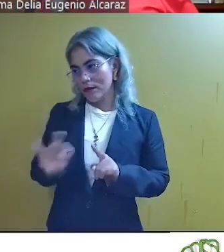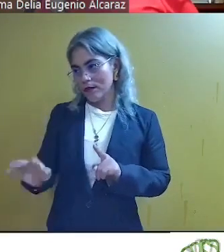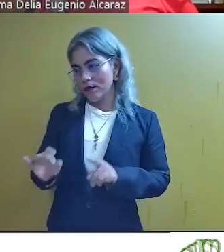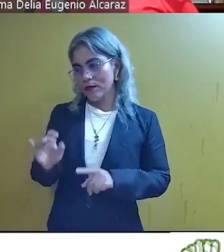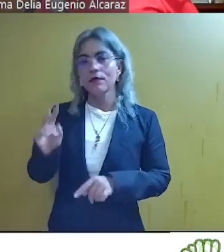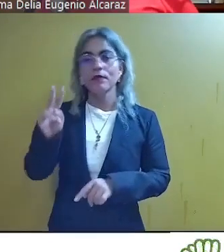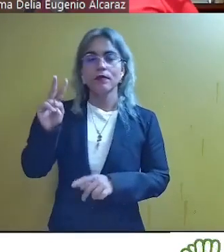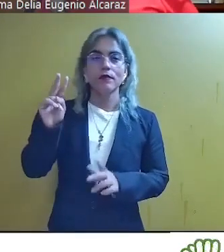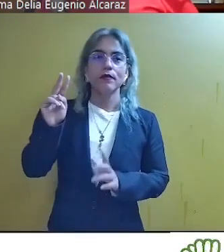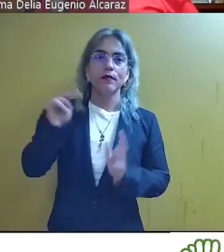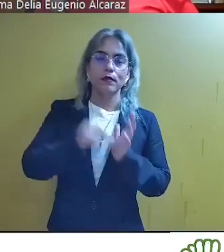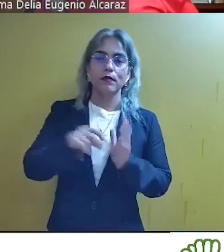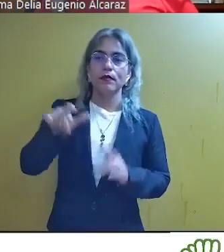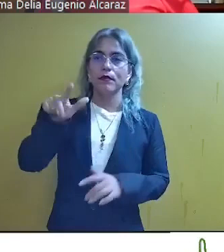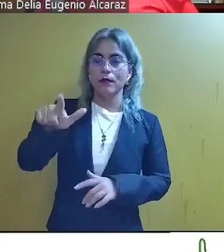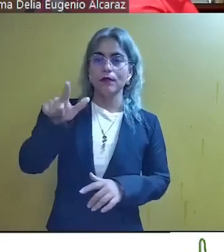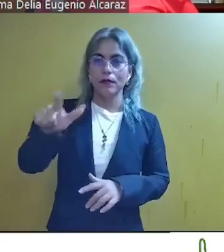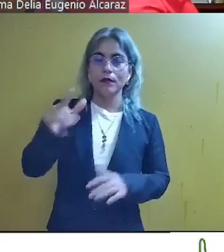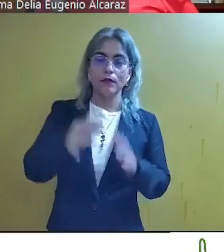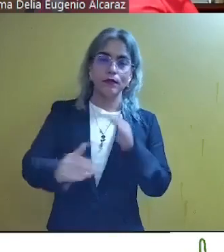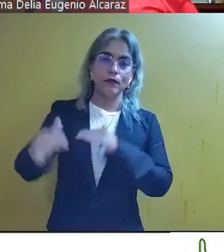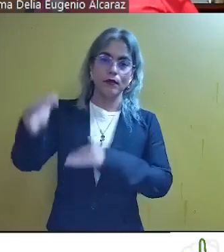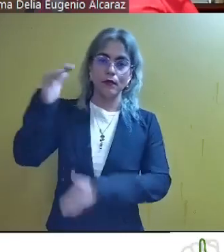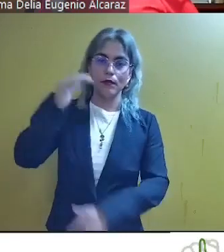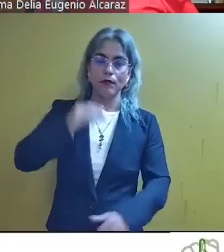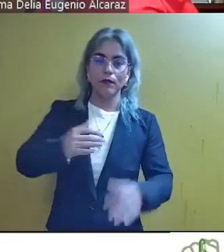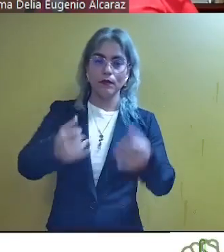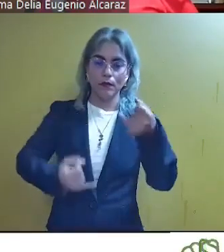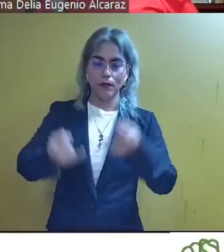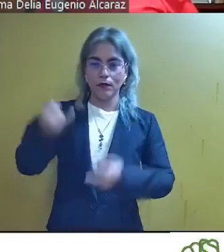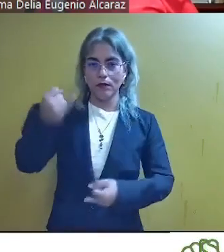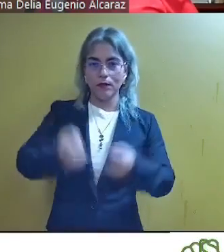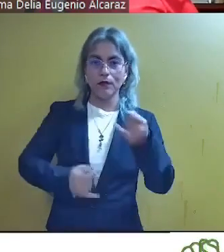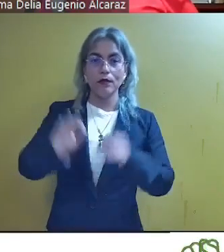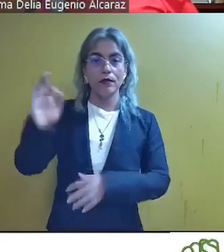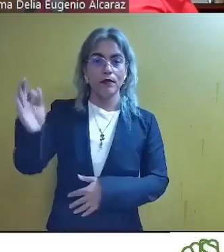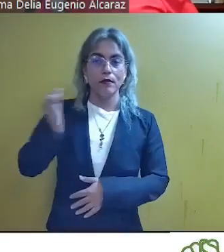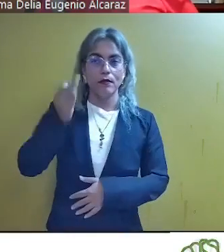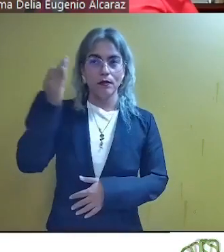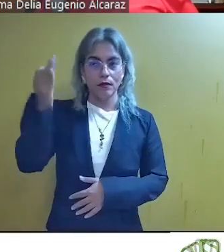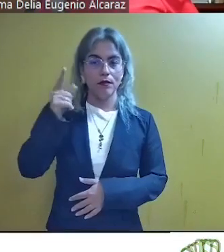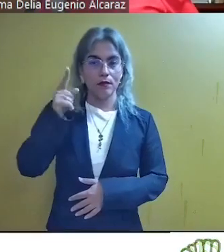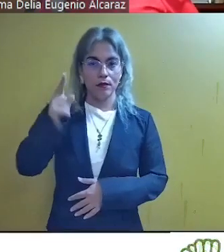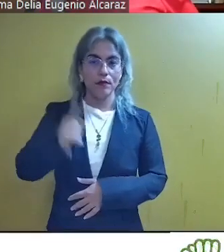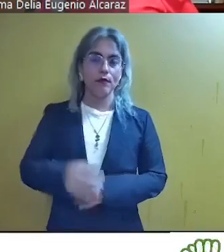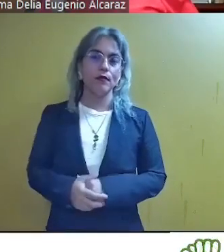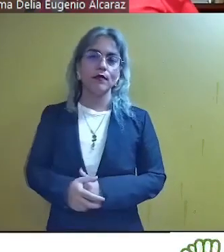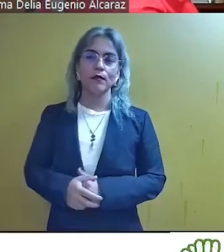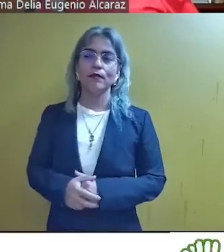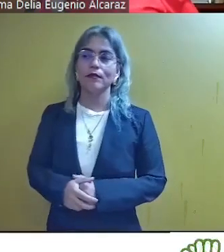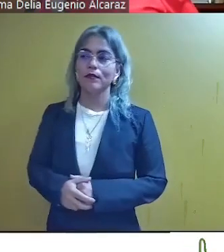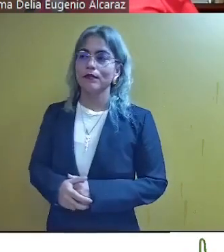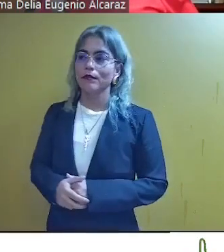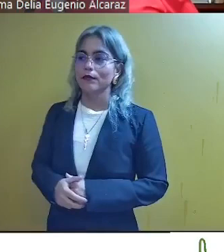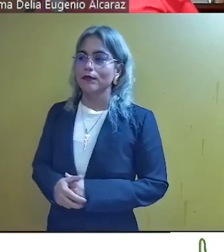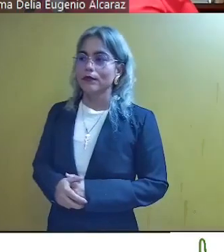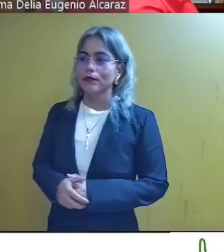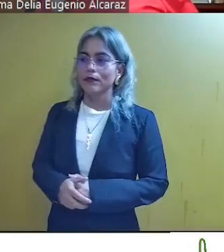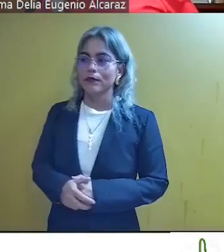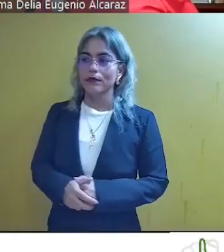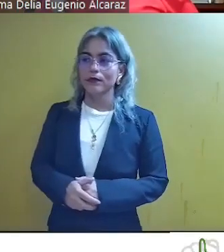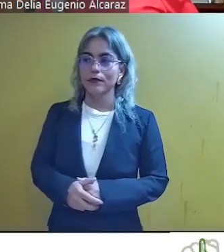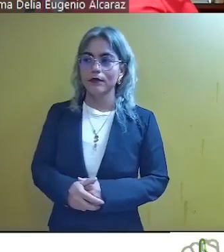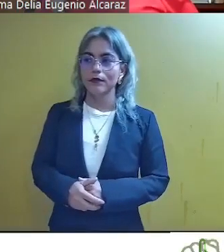sub-RAP-758/2017 de la Sala Superior del Tribunal Electoral del Poder Judicial de la Federación, emitida por diversa autoridad. por lo